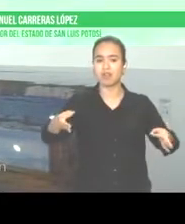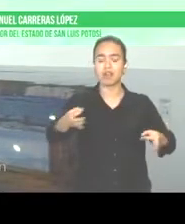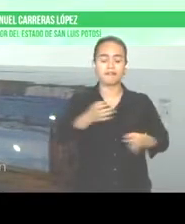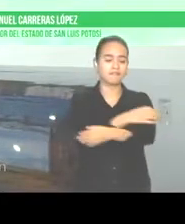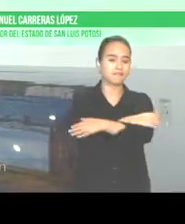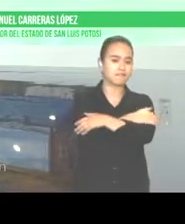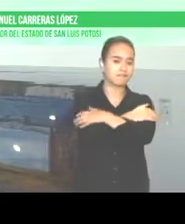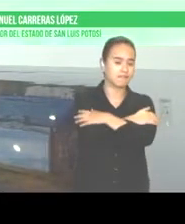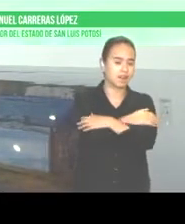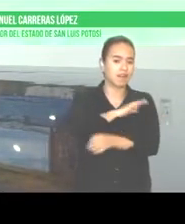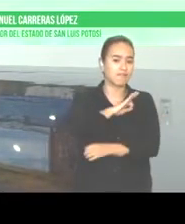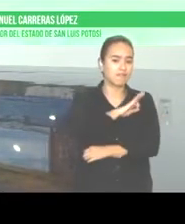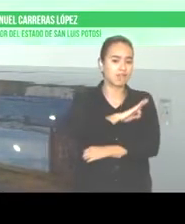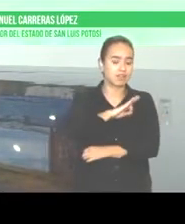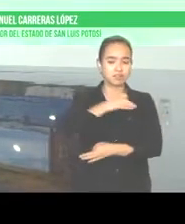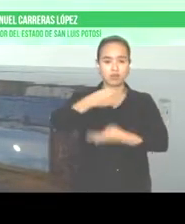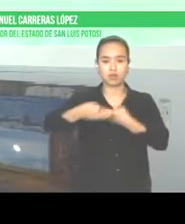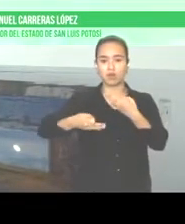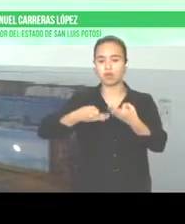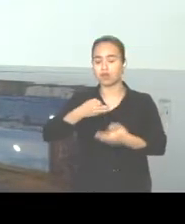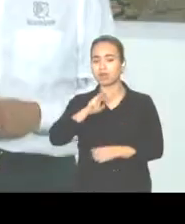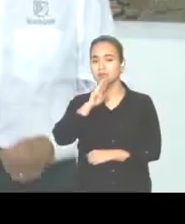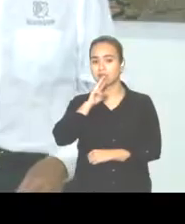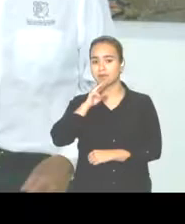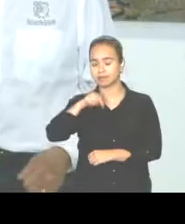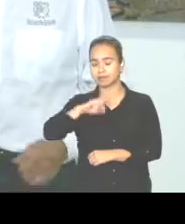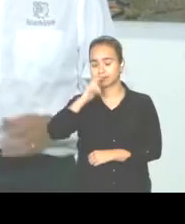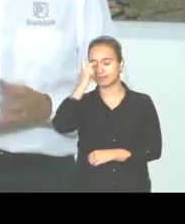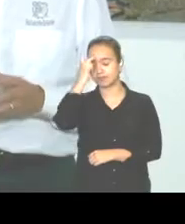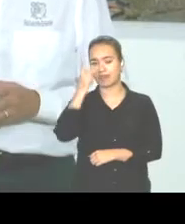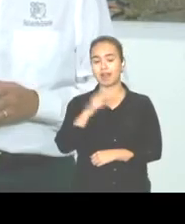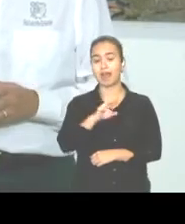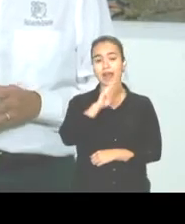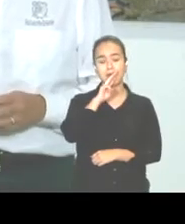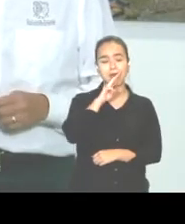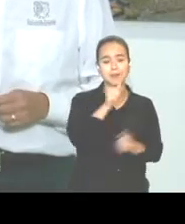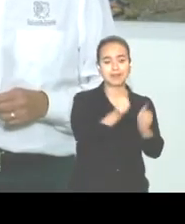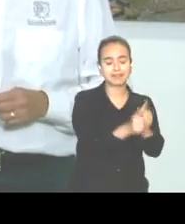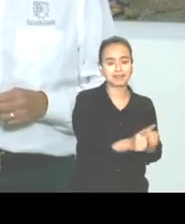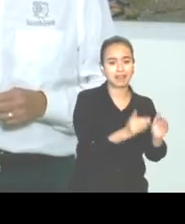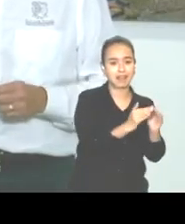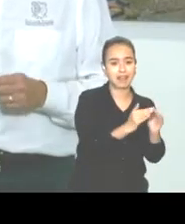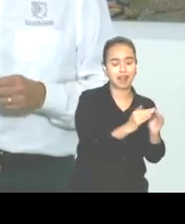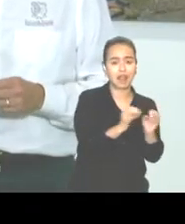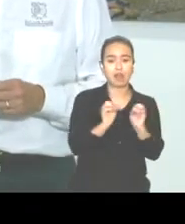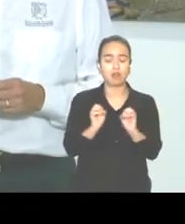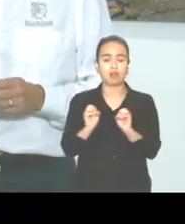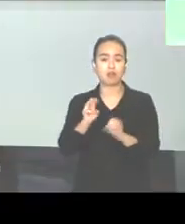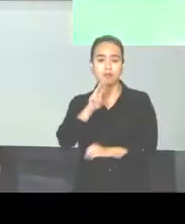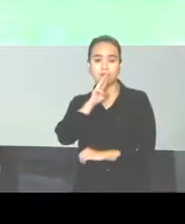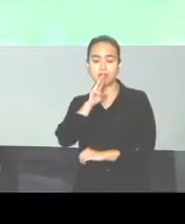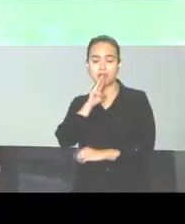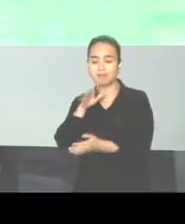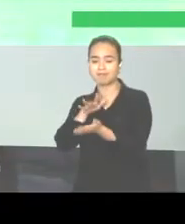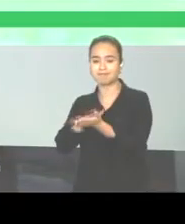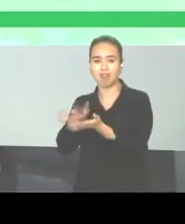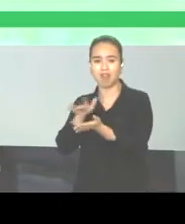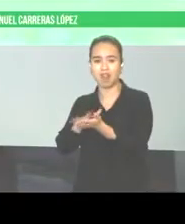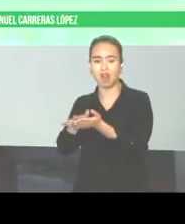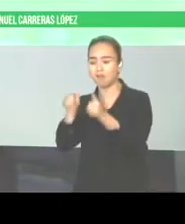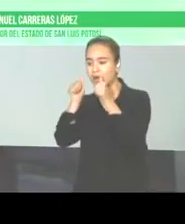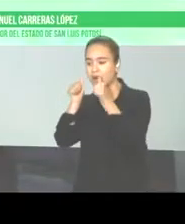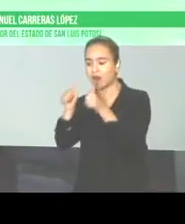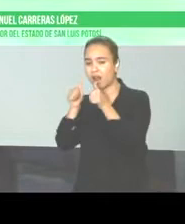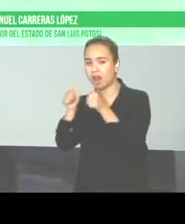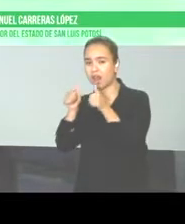gran felicitación a todas las mamás de San Luis Potosí, a quienes se encuentran en casa y a quienes están ayudándonos en la primera línea